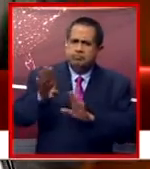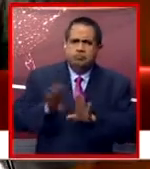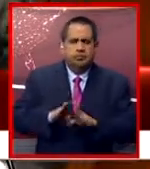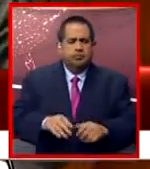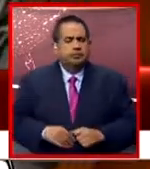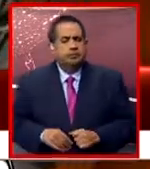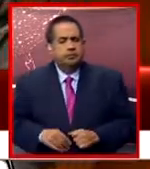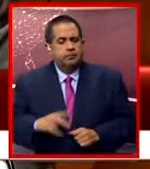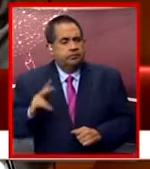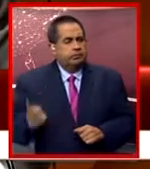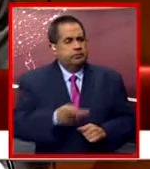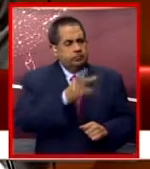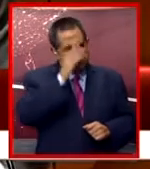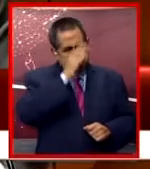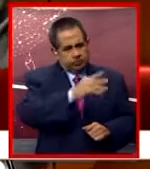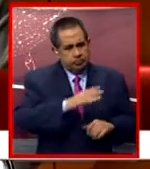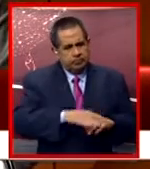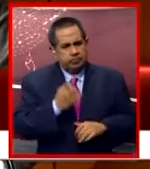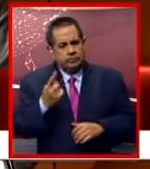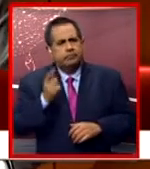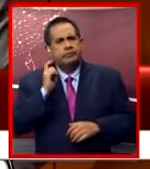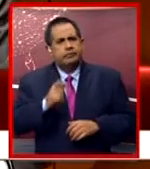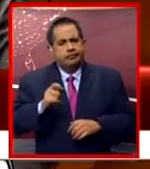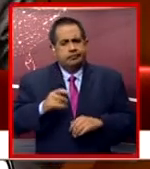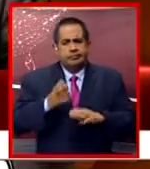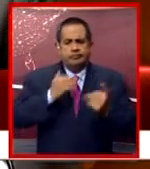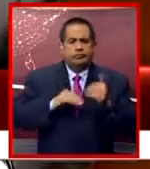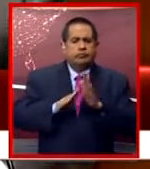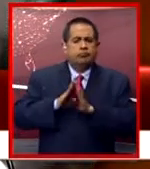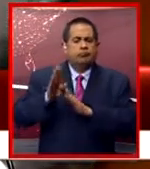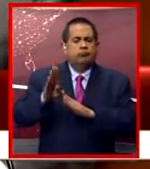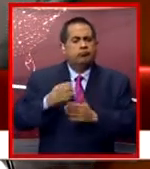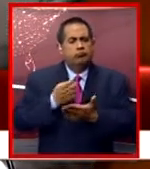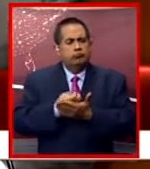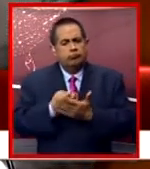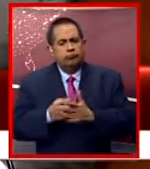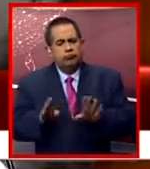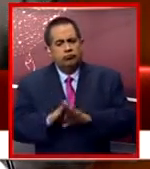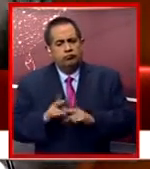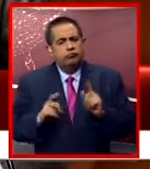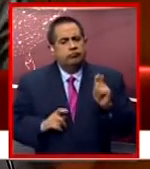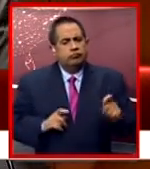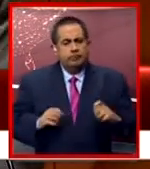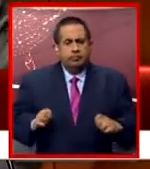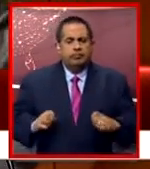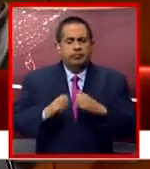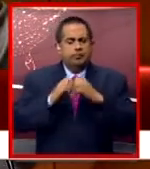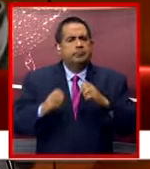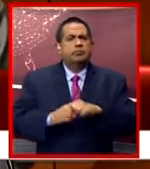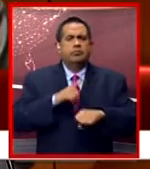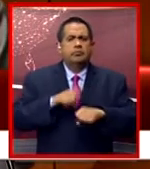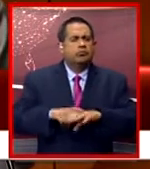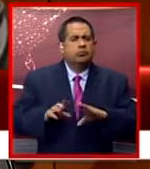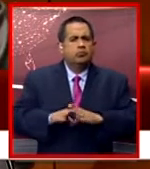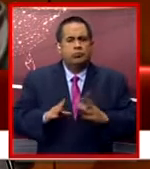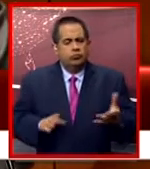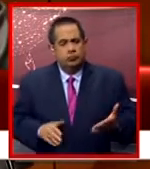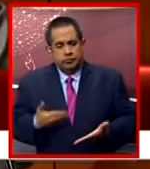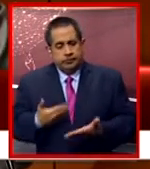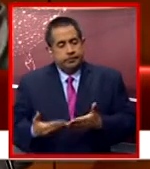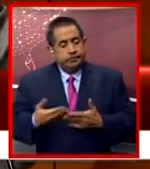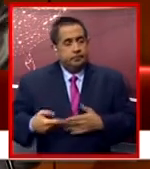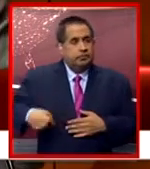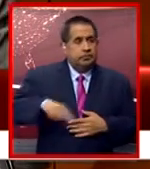pregunto porque tiene que ver con el crecimiento económico en una coyuntura de emergencia nacional que hoy